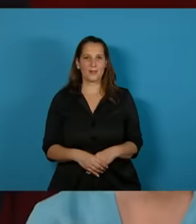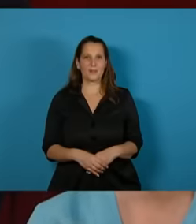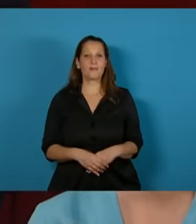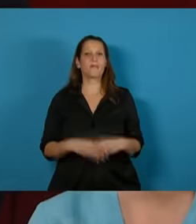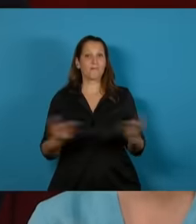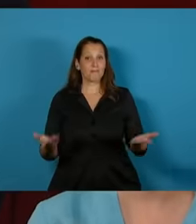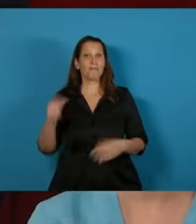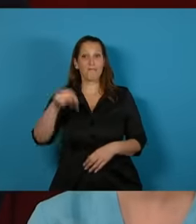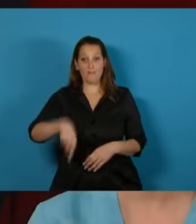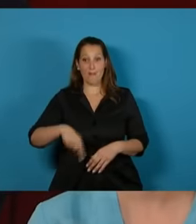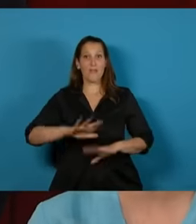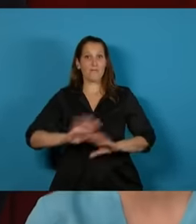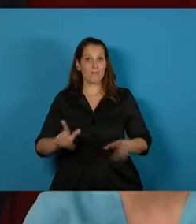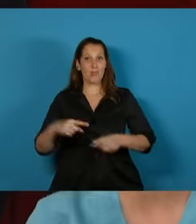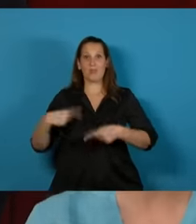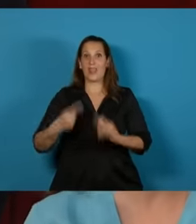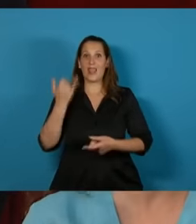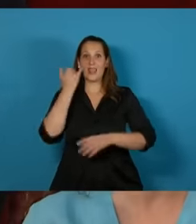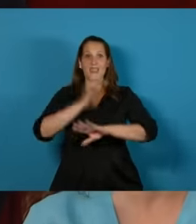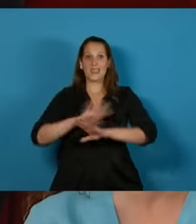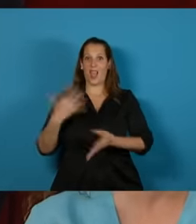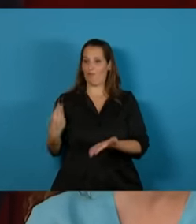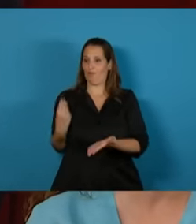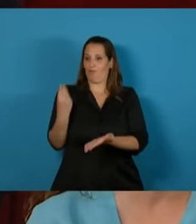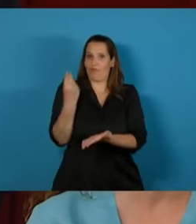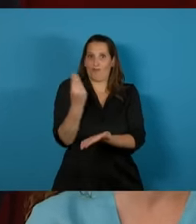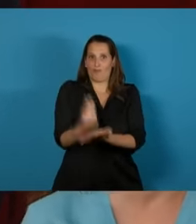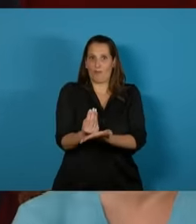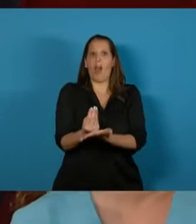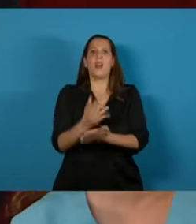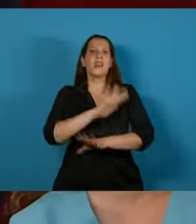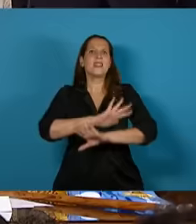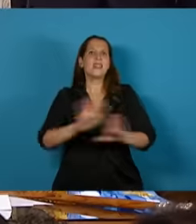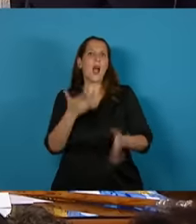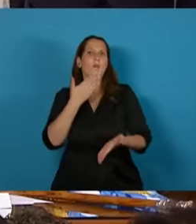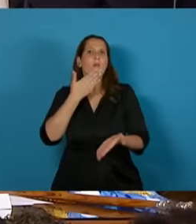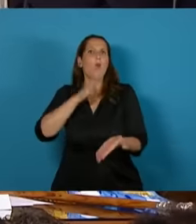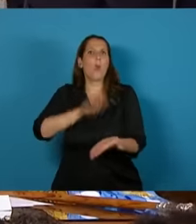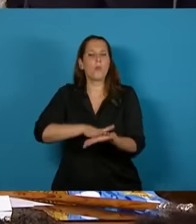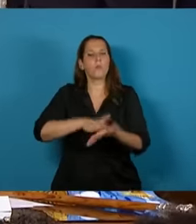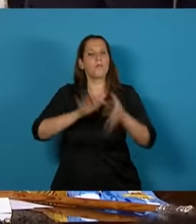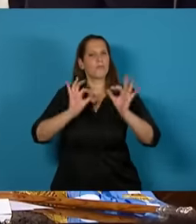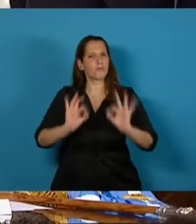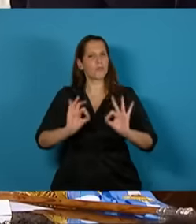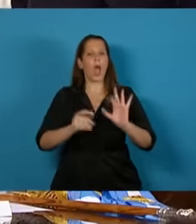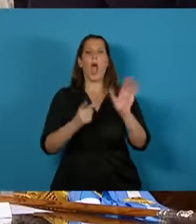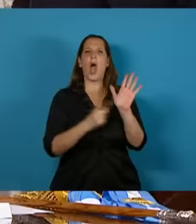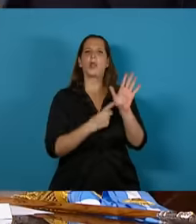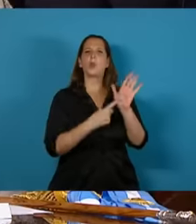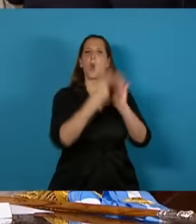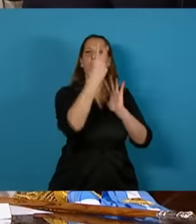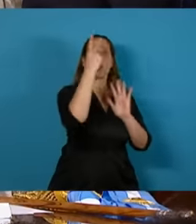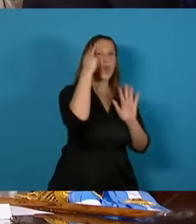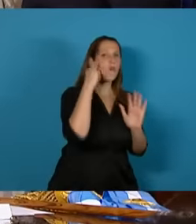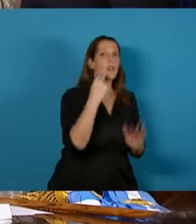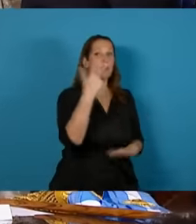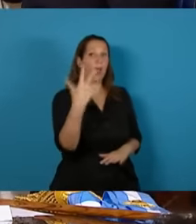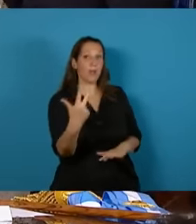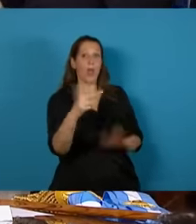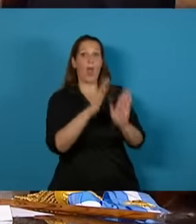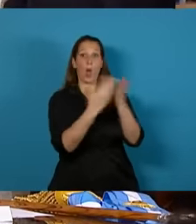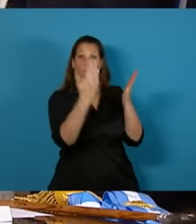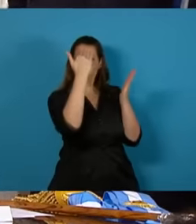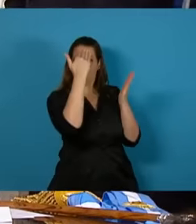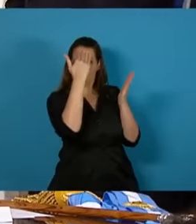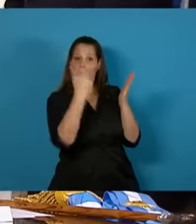Quien como consecuencia de haber asumido su cargo y prestado el juramento indicado por el artículo 93 de la Constitución